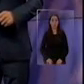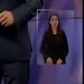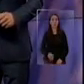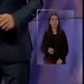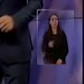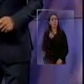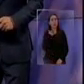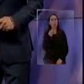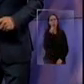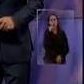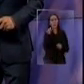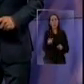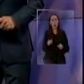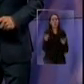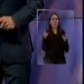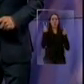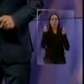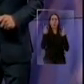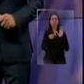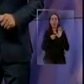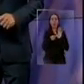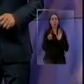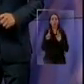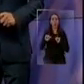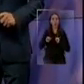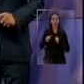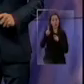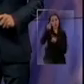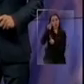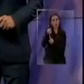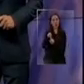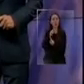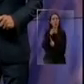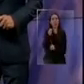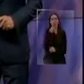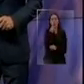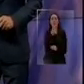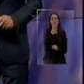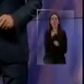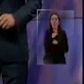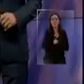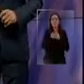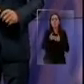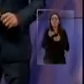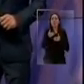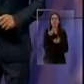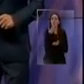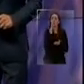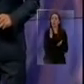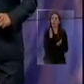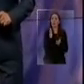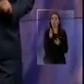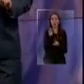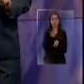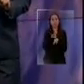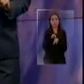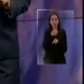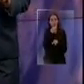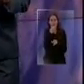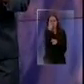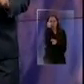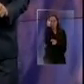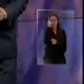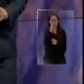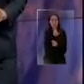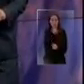El que comes de hoy está destinado a los ya no tan jóvenes. ¿Qué hay que comer para vivir más y mejor? Según los especialistas, el secreto